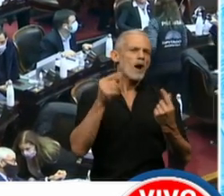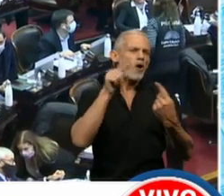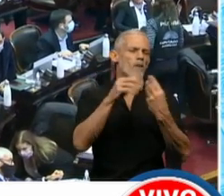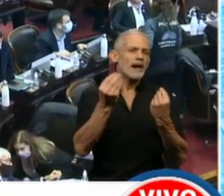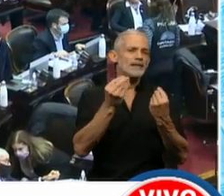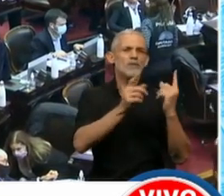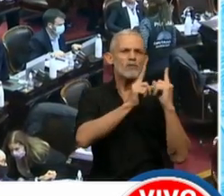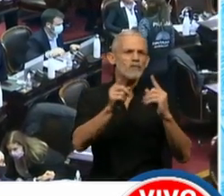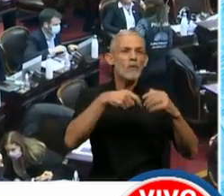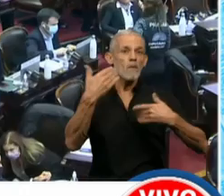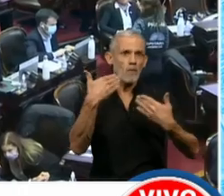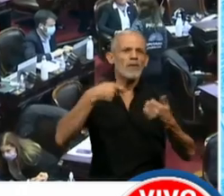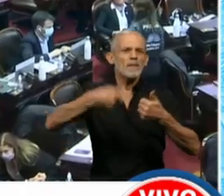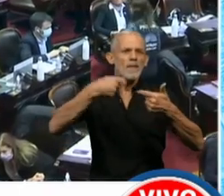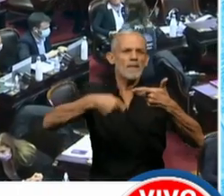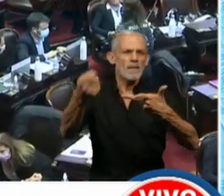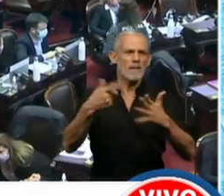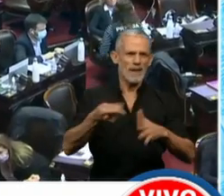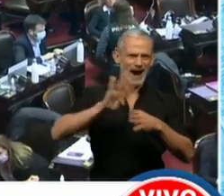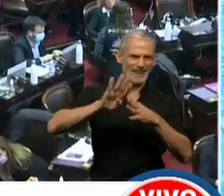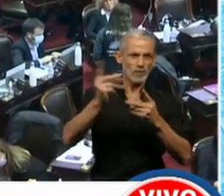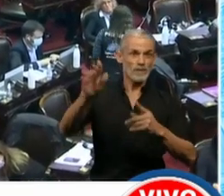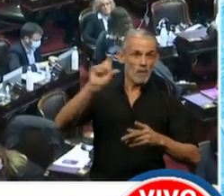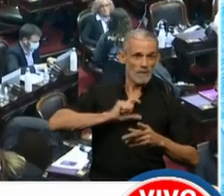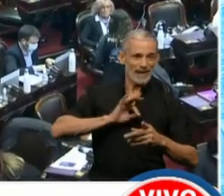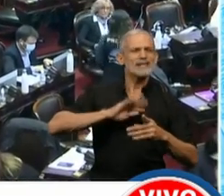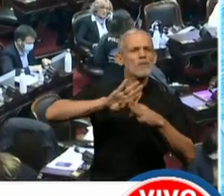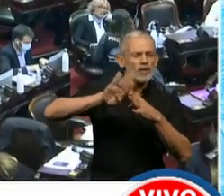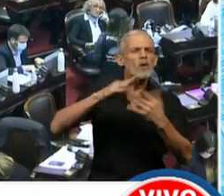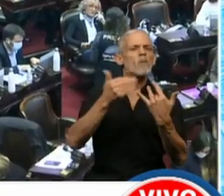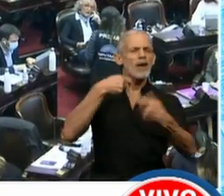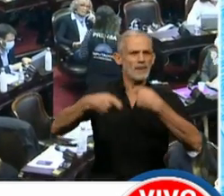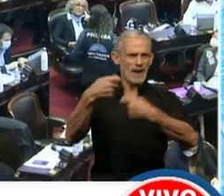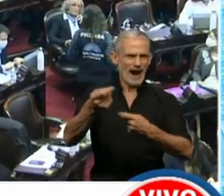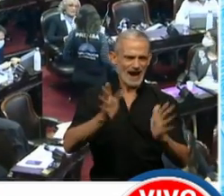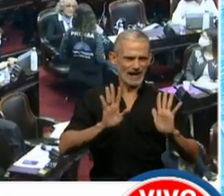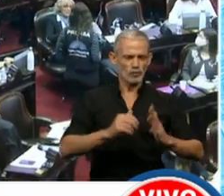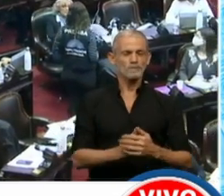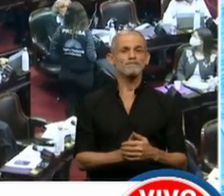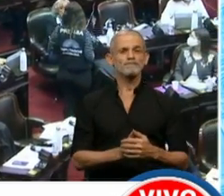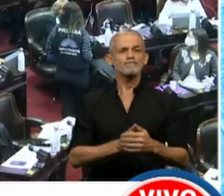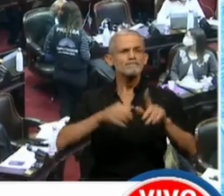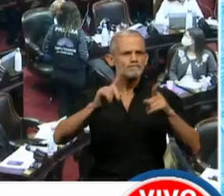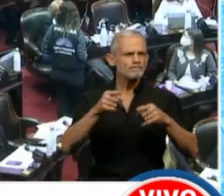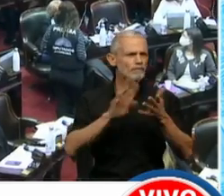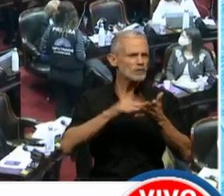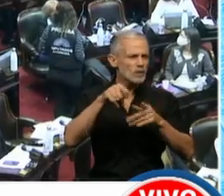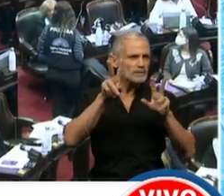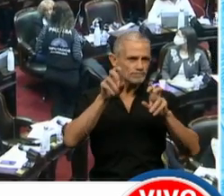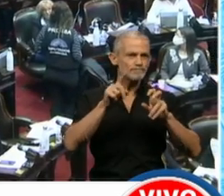sostenibilidad de esas deudas en ese aspecto quiero citar